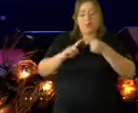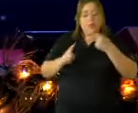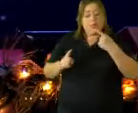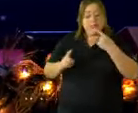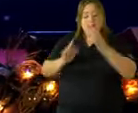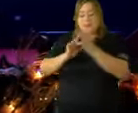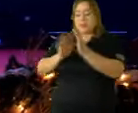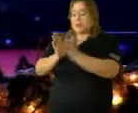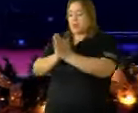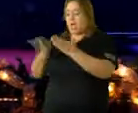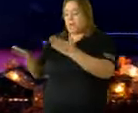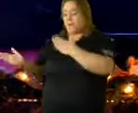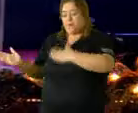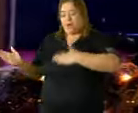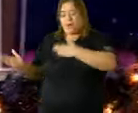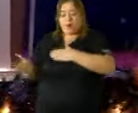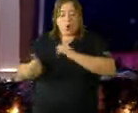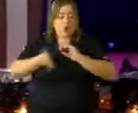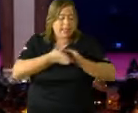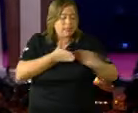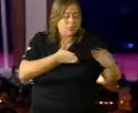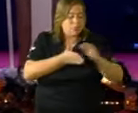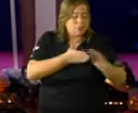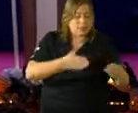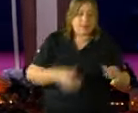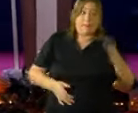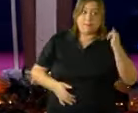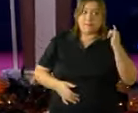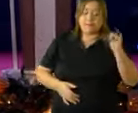perdonar, mira lo que Jesús hizo desde la cruz,